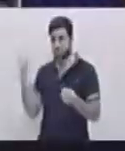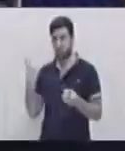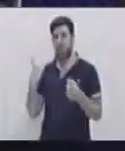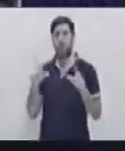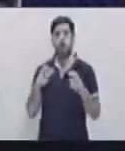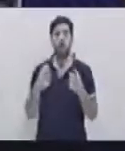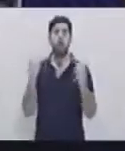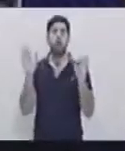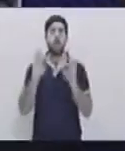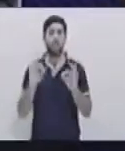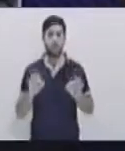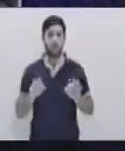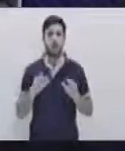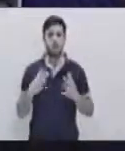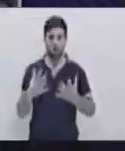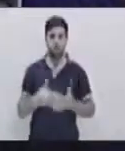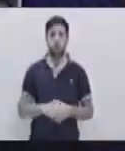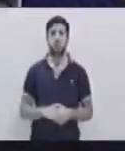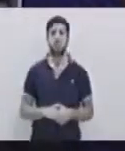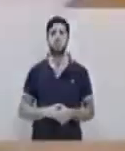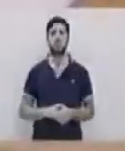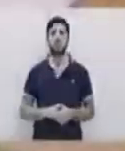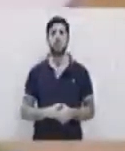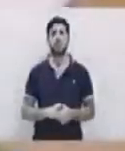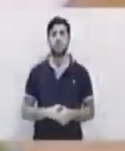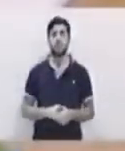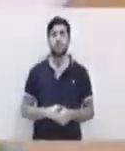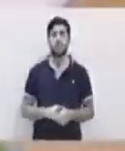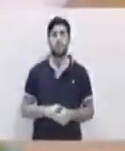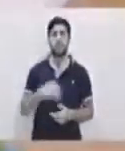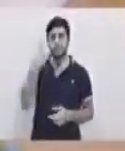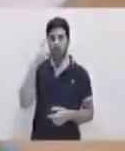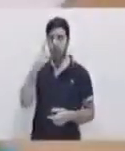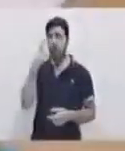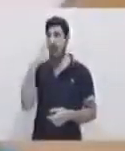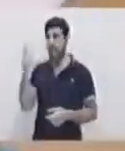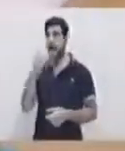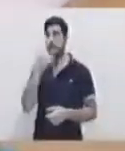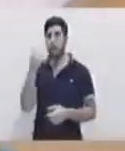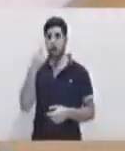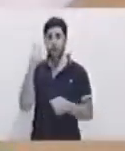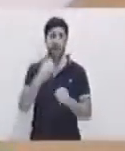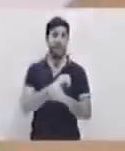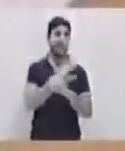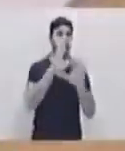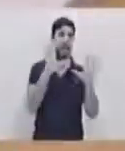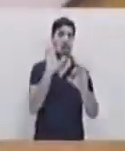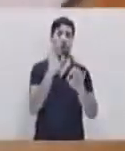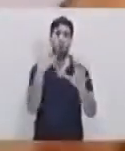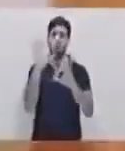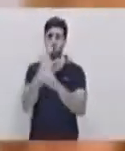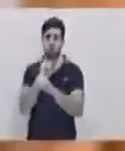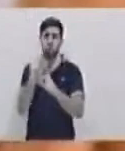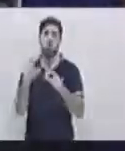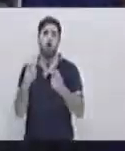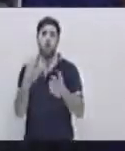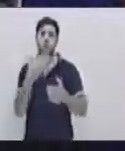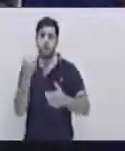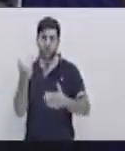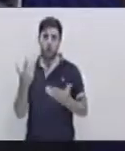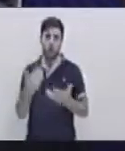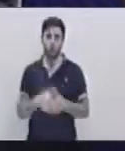parte, digamos que en la parte central va a quedar claro y la parte oscura las vas a dejar hacia los